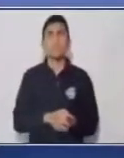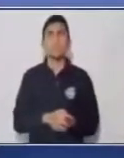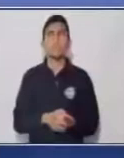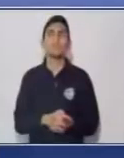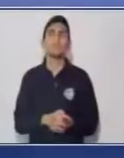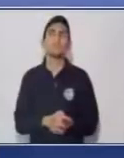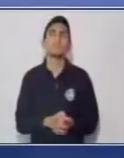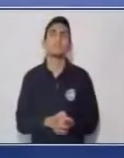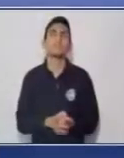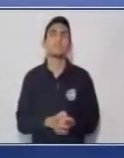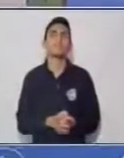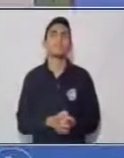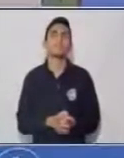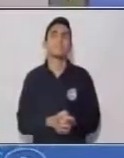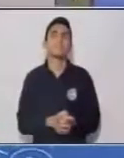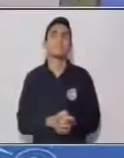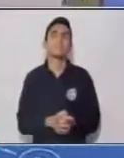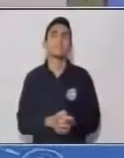Bien.